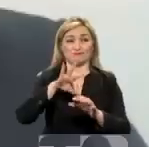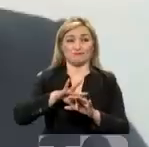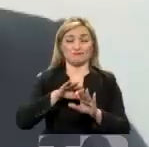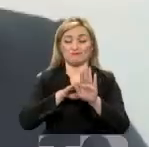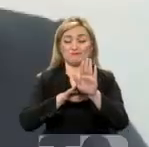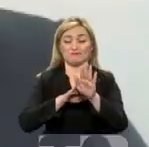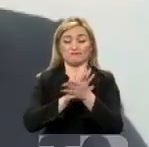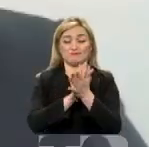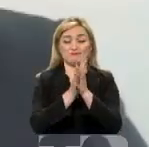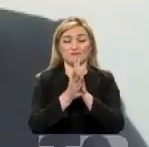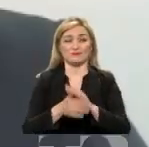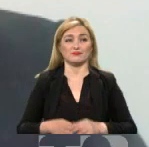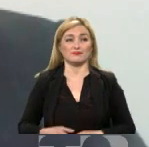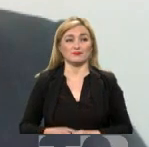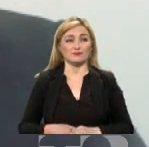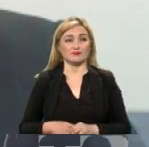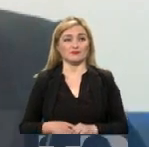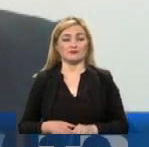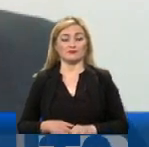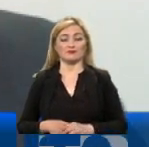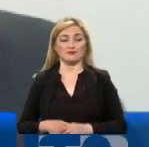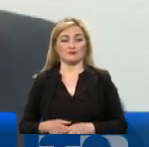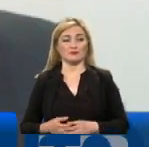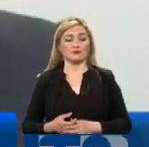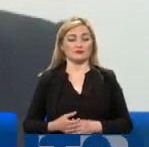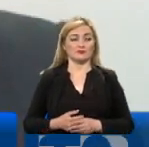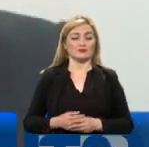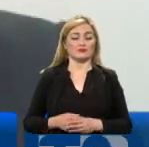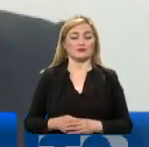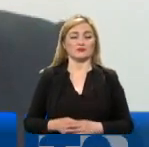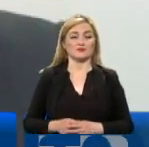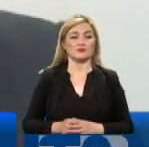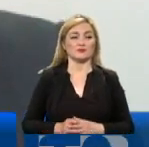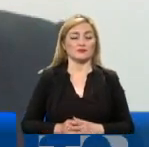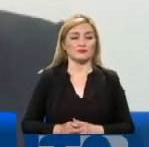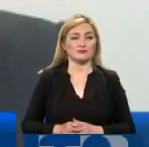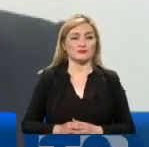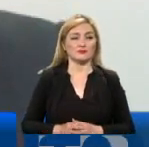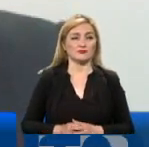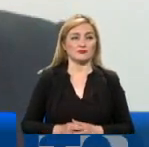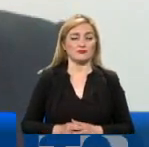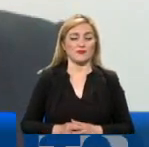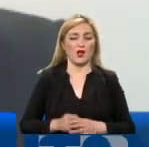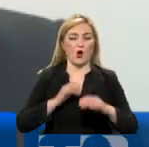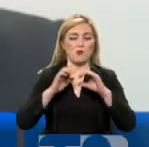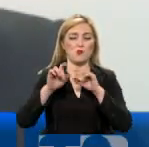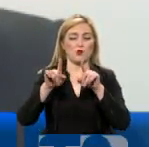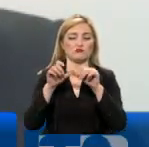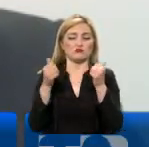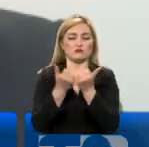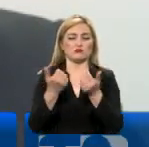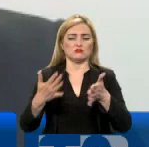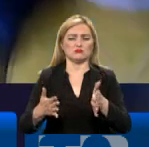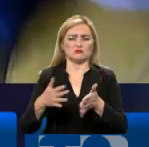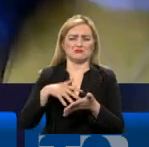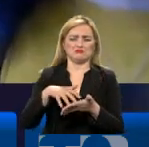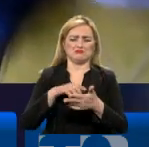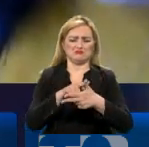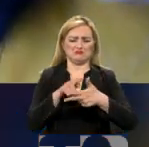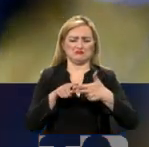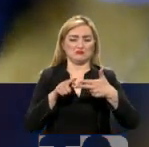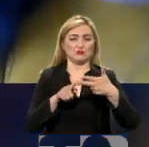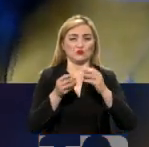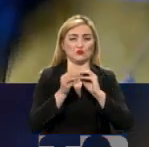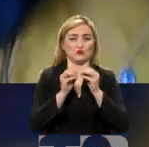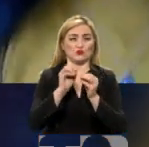votos. Por las conversaciones que se han tenido de manera informal con uno u otro asambleísta, tiene dudas de la terna. En